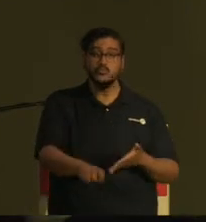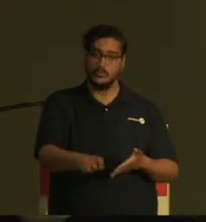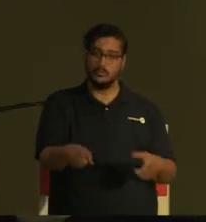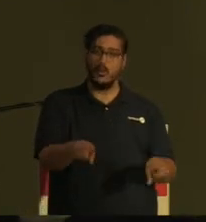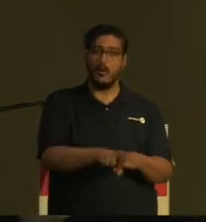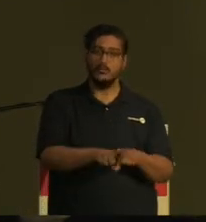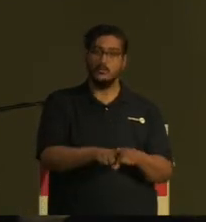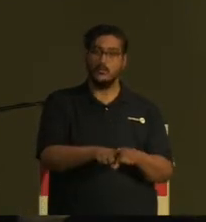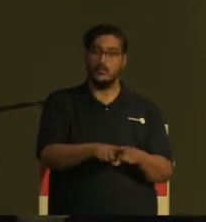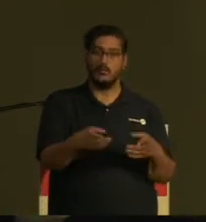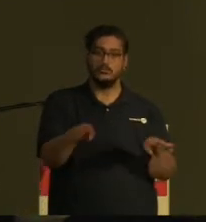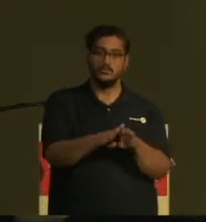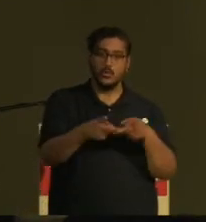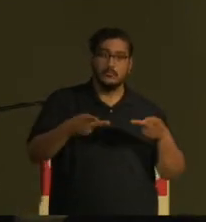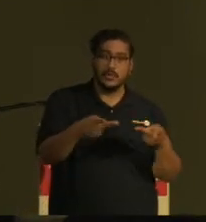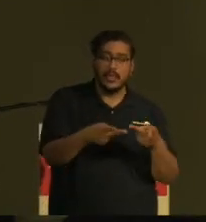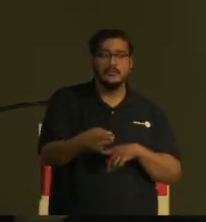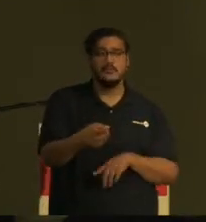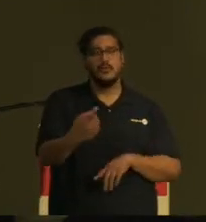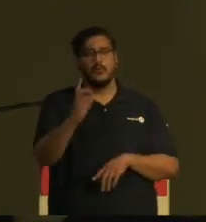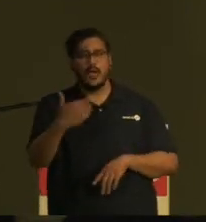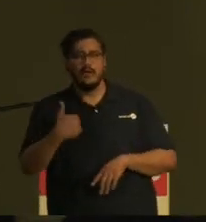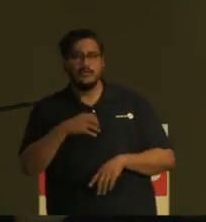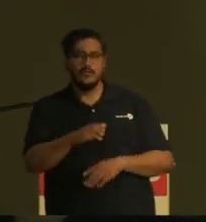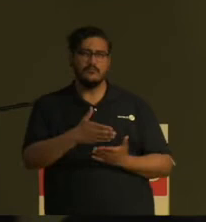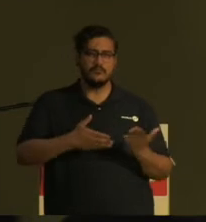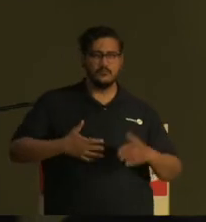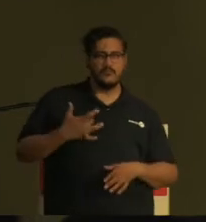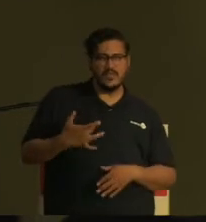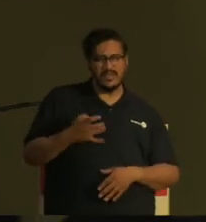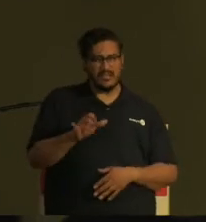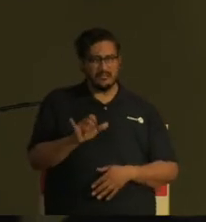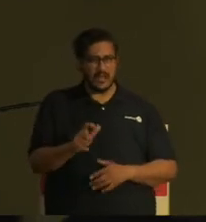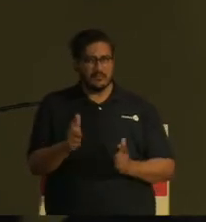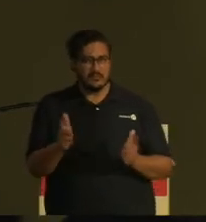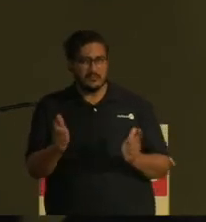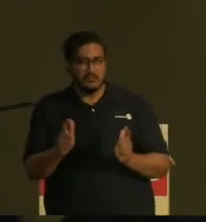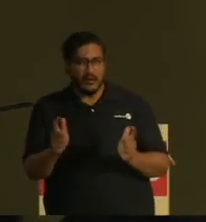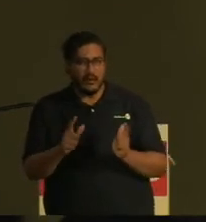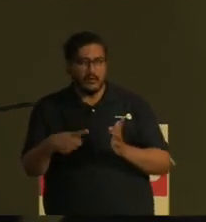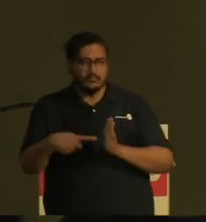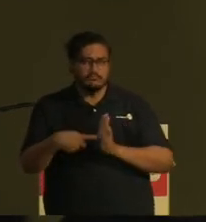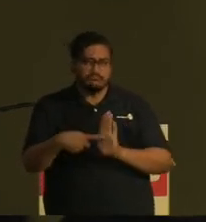¿no? Empiezan a cobrar cierto sentido y esas pequeñas marcas, ¿no?